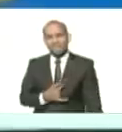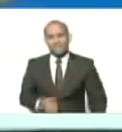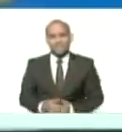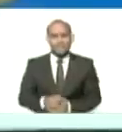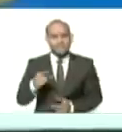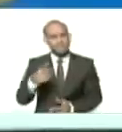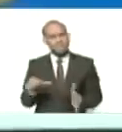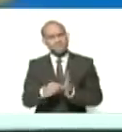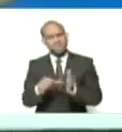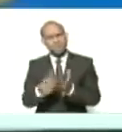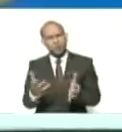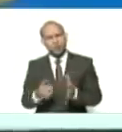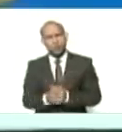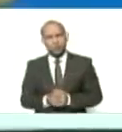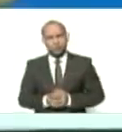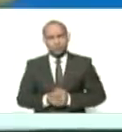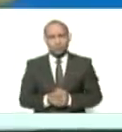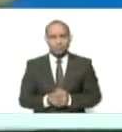Paraíso?